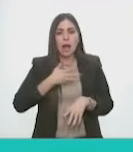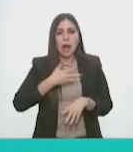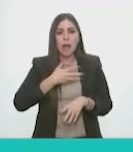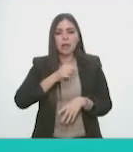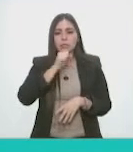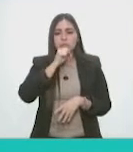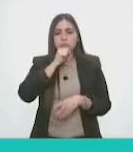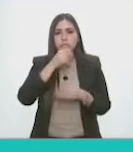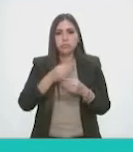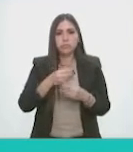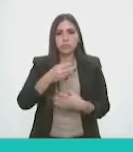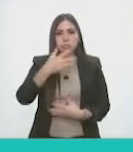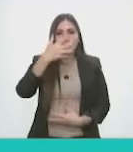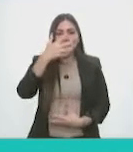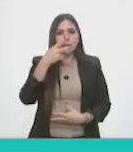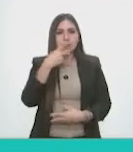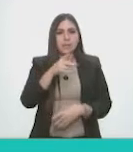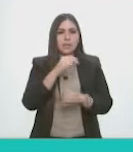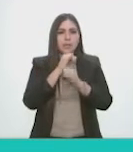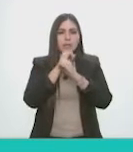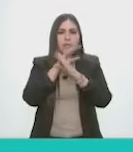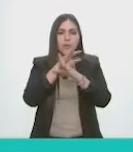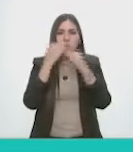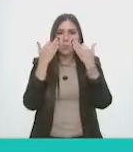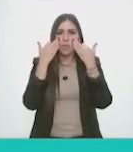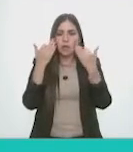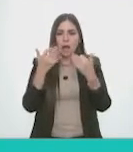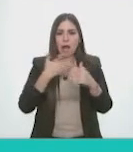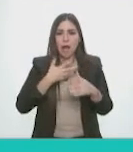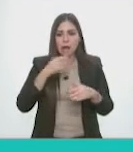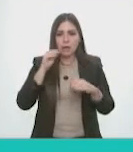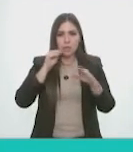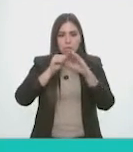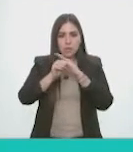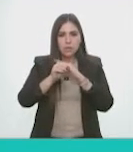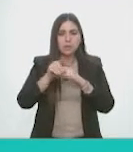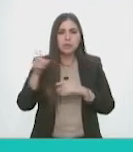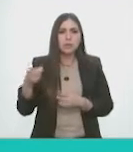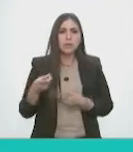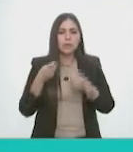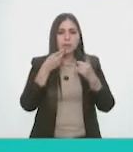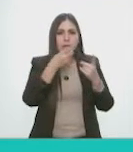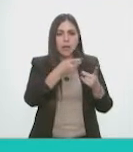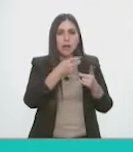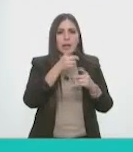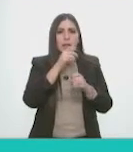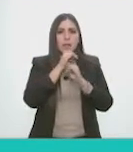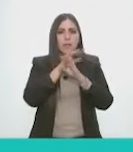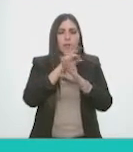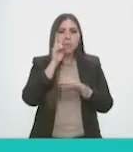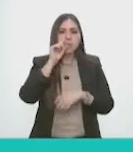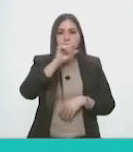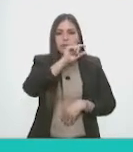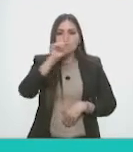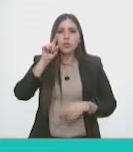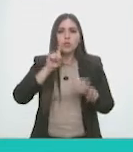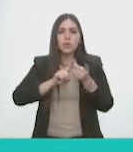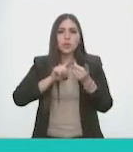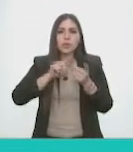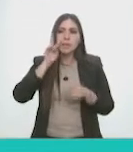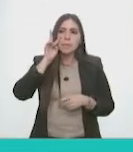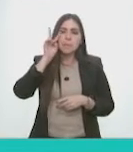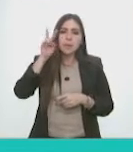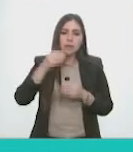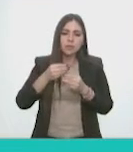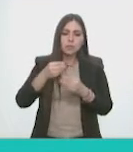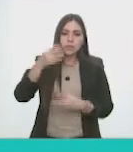la plataforma Nacional de transparencia en ese sentido proporcionó la Fuente el lugar y la forma para consultar la información